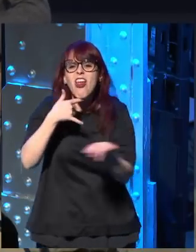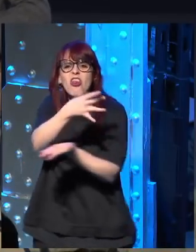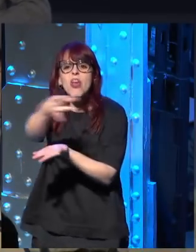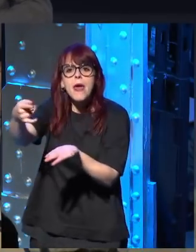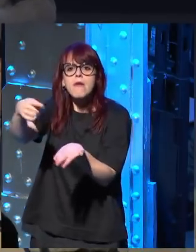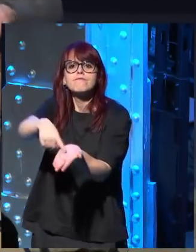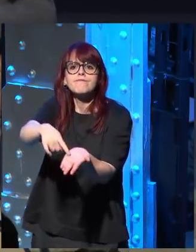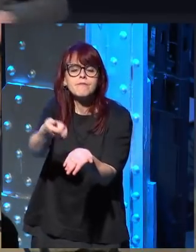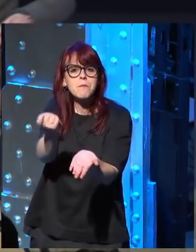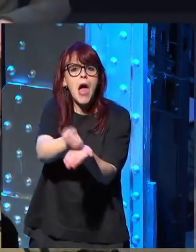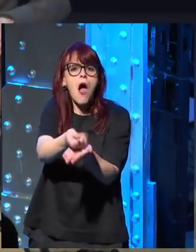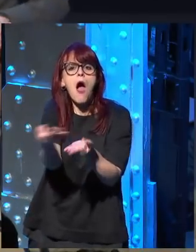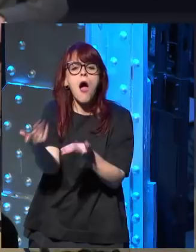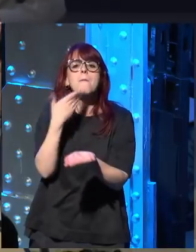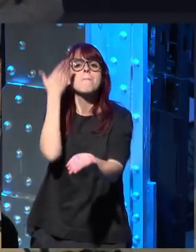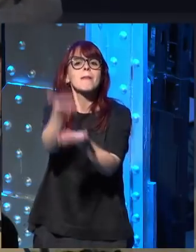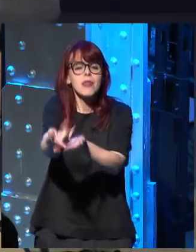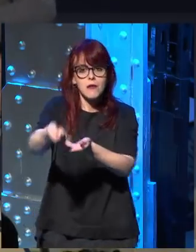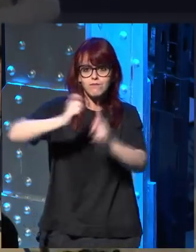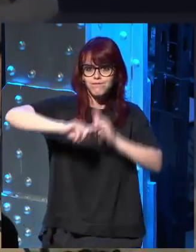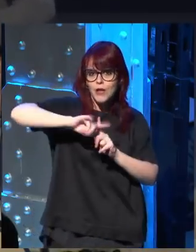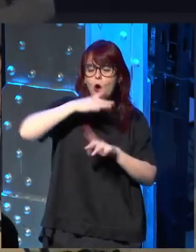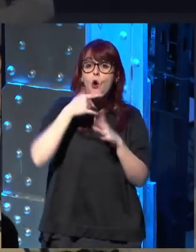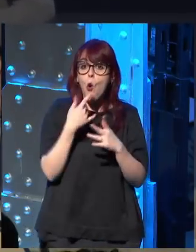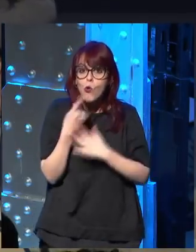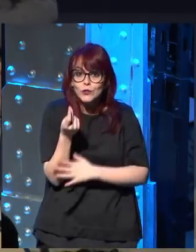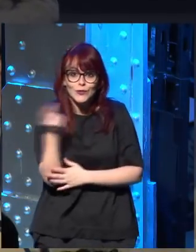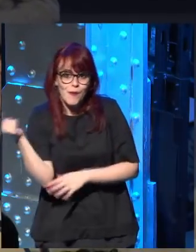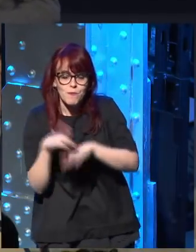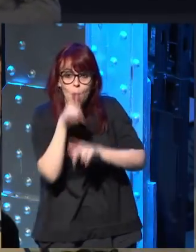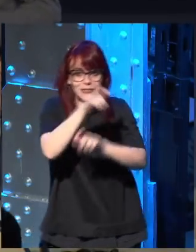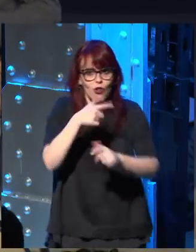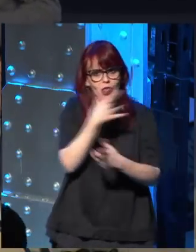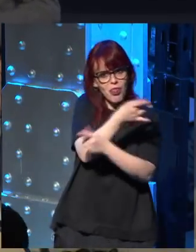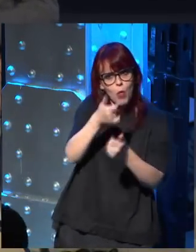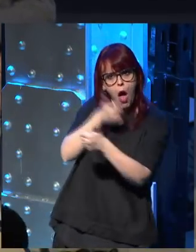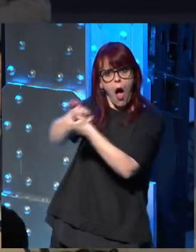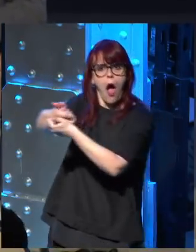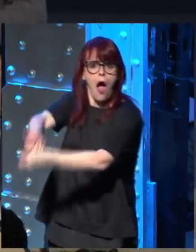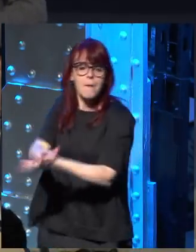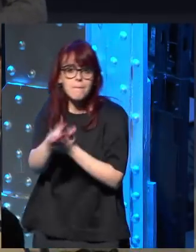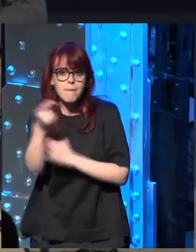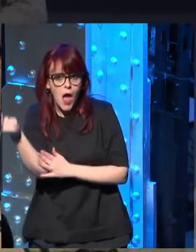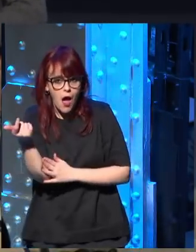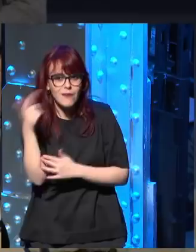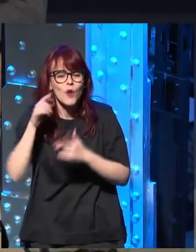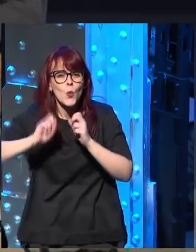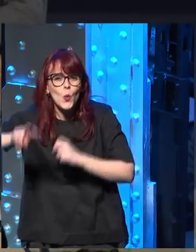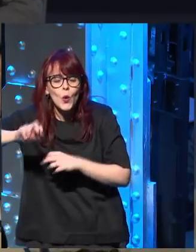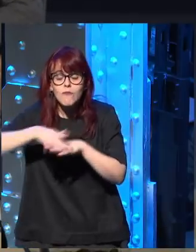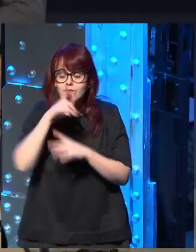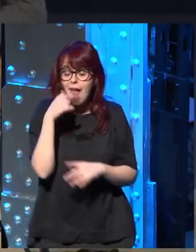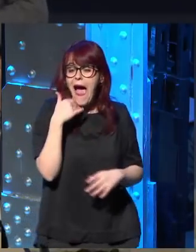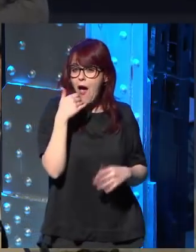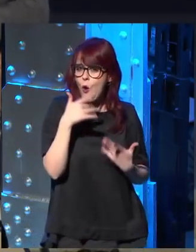deuda que les deben, o porque, ¿sabes? Entonces, o porque van huyendo de sus acreedores, ¿no? Hay una cosa estremecedora